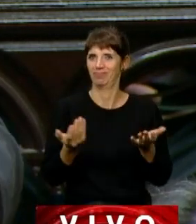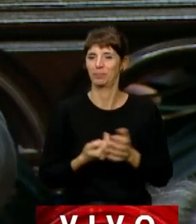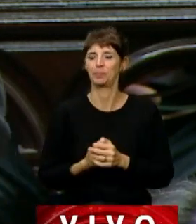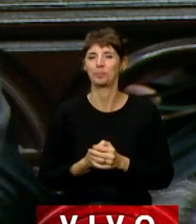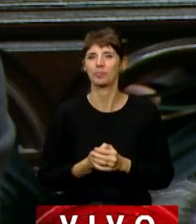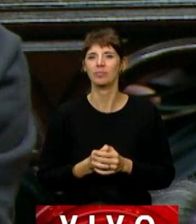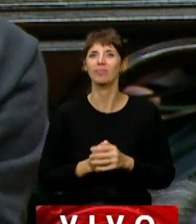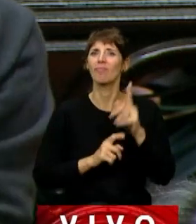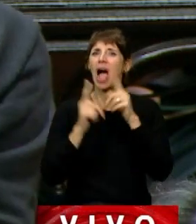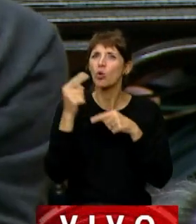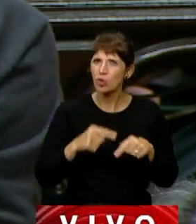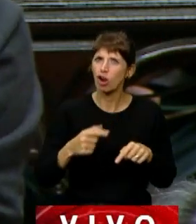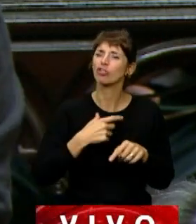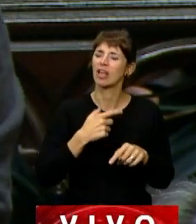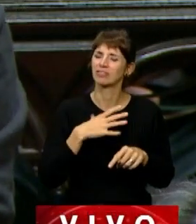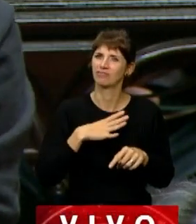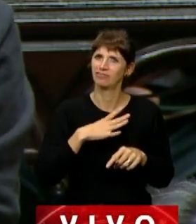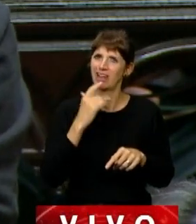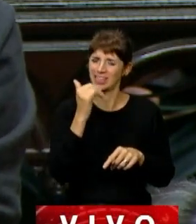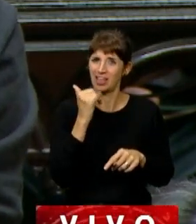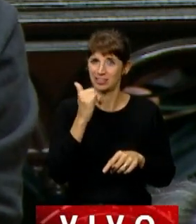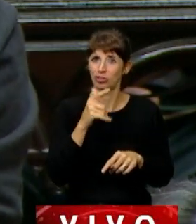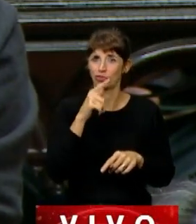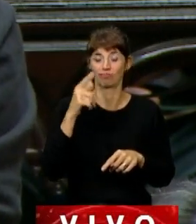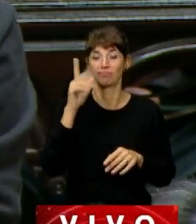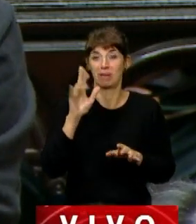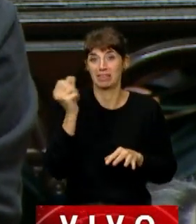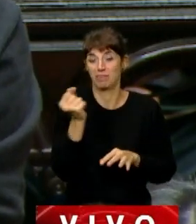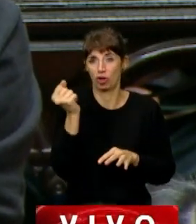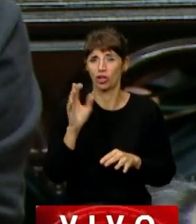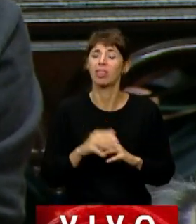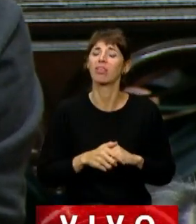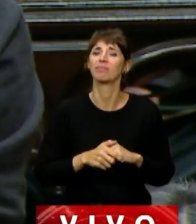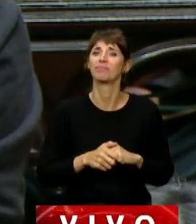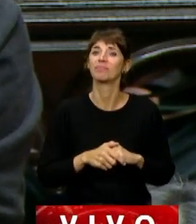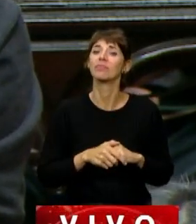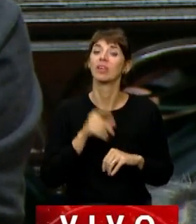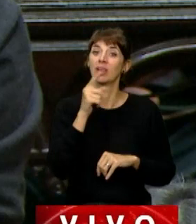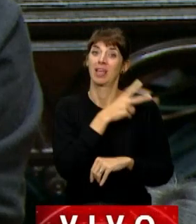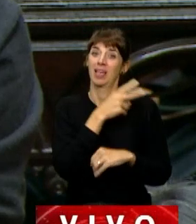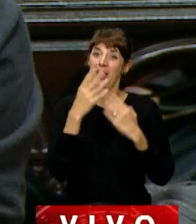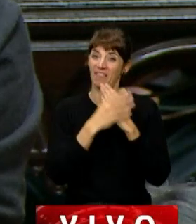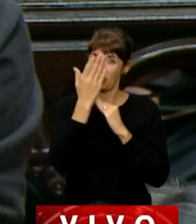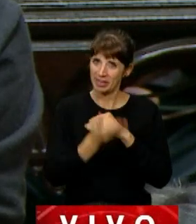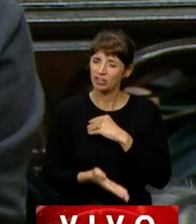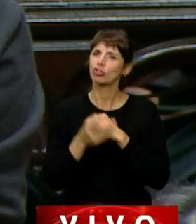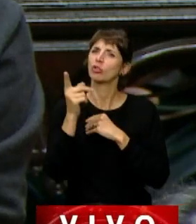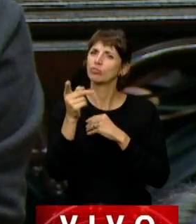se dijeron algunas cosas que me parece importante, señor jefe de gabinete. Usted en su relato y en